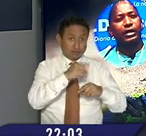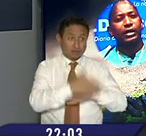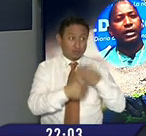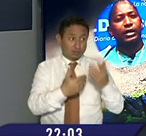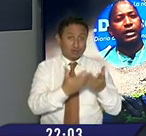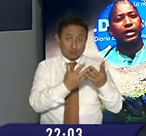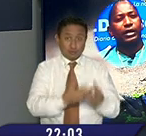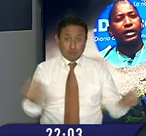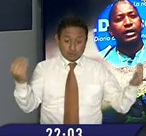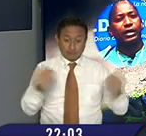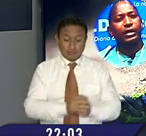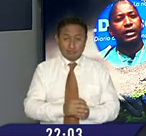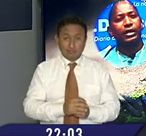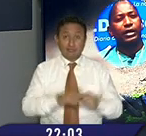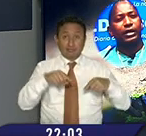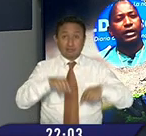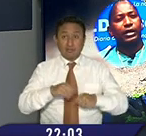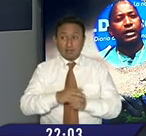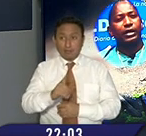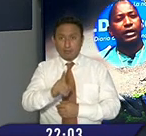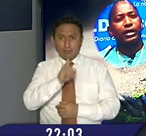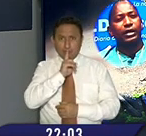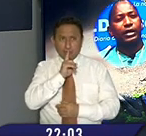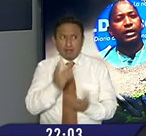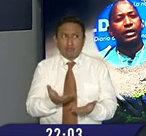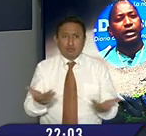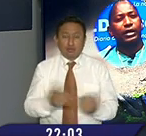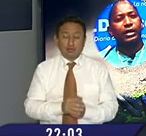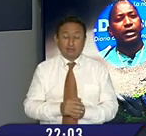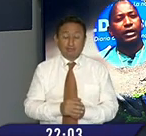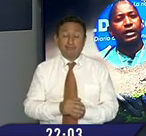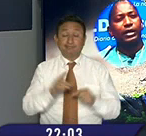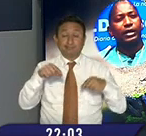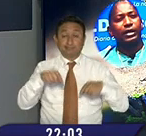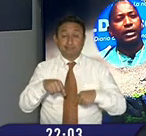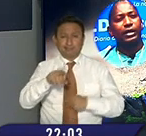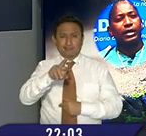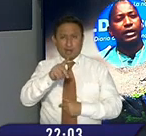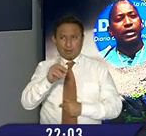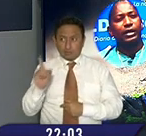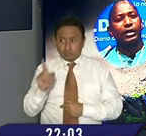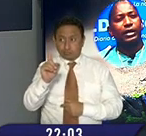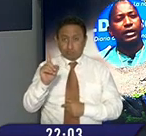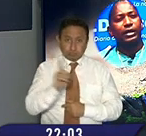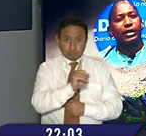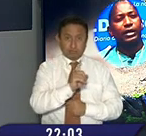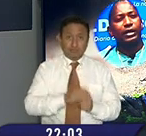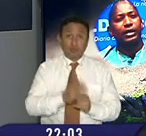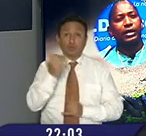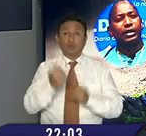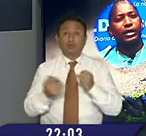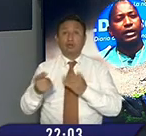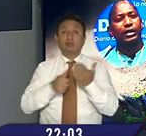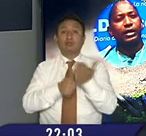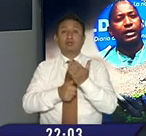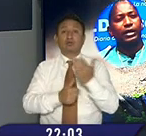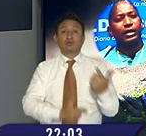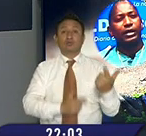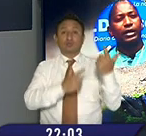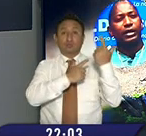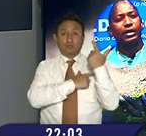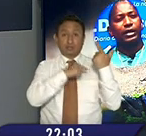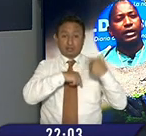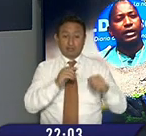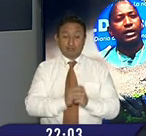desapareció e inició una vida de secretismo, interrumpida por breves apariciones. La última fue en el Ministerio de Defensa,